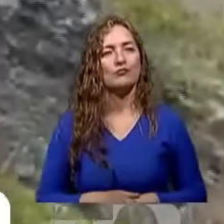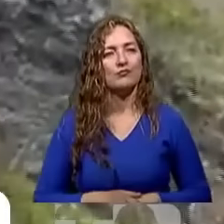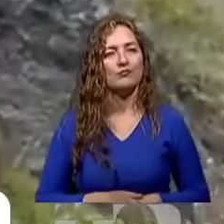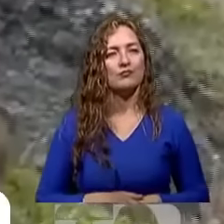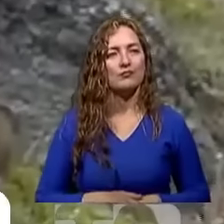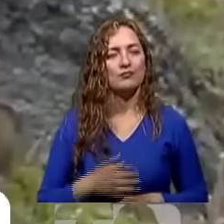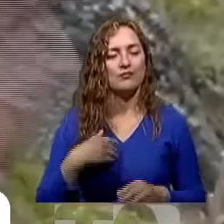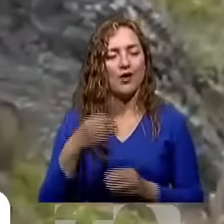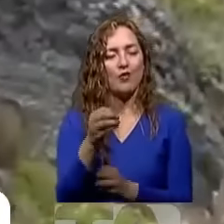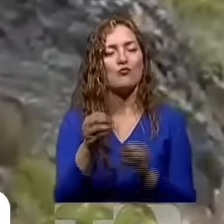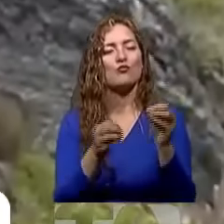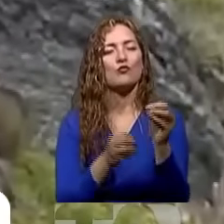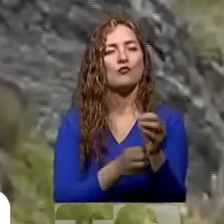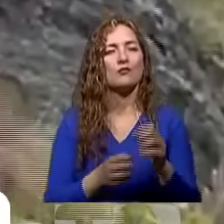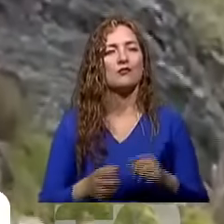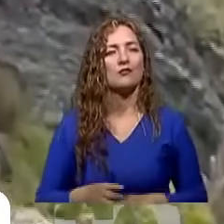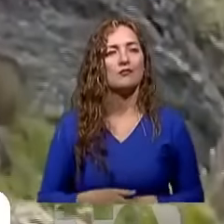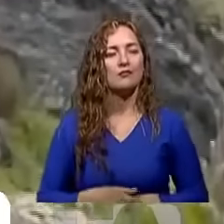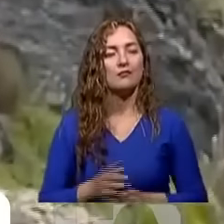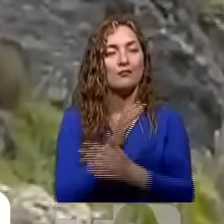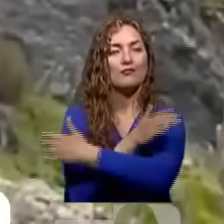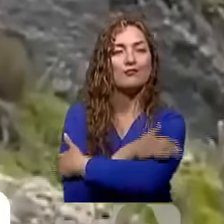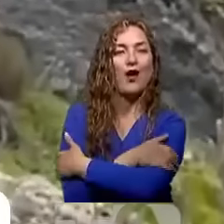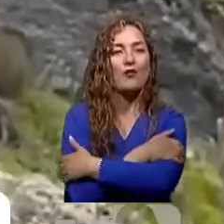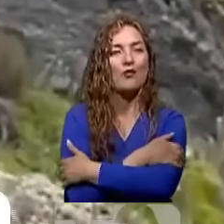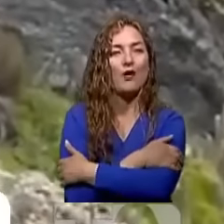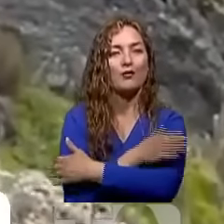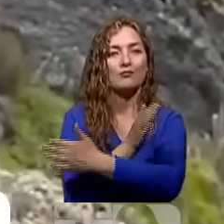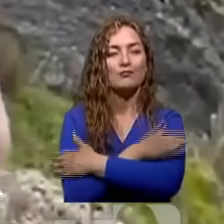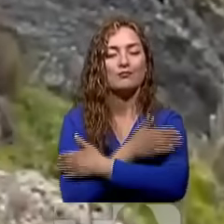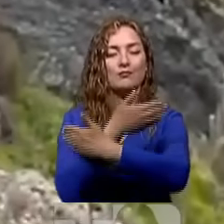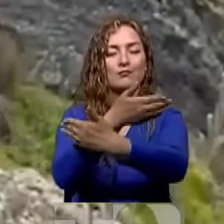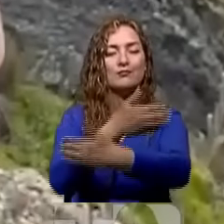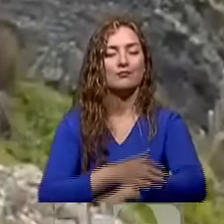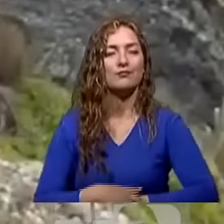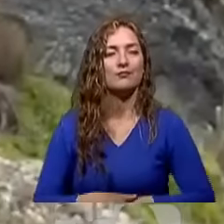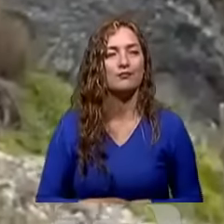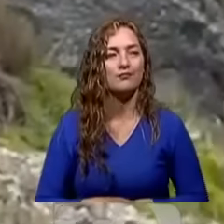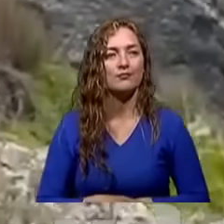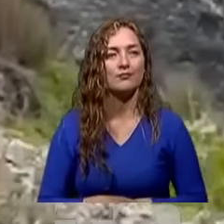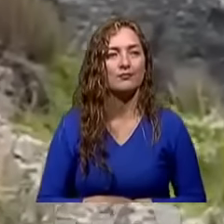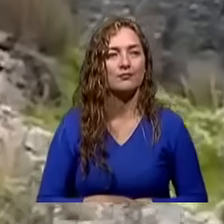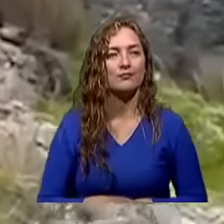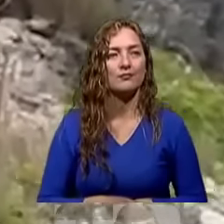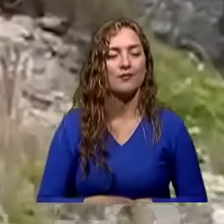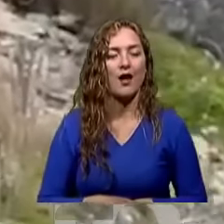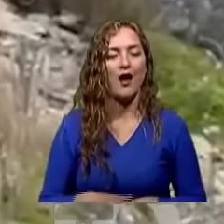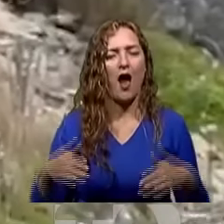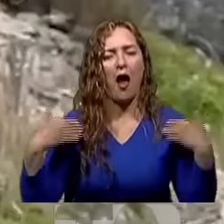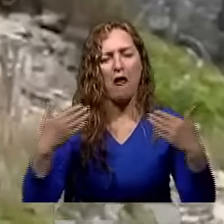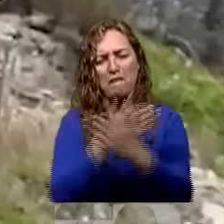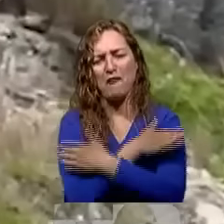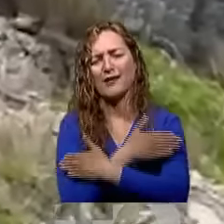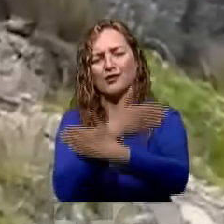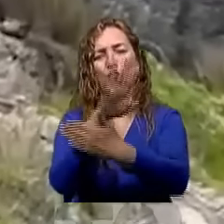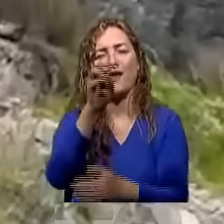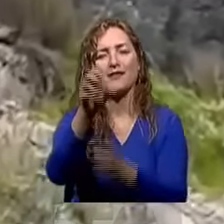oficina, un abrazo y felicidades. Felices 40 años, Deporte